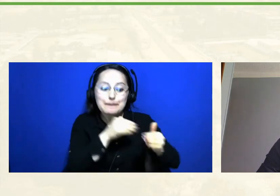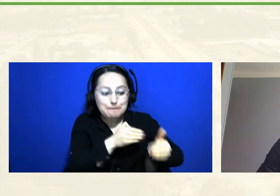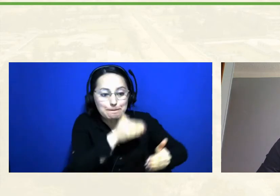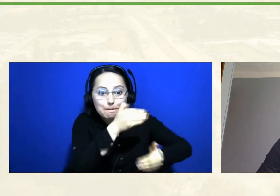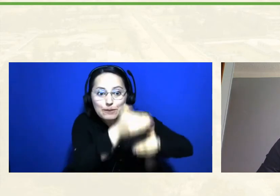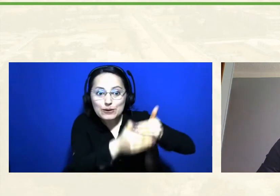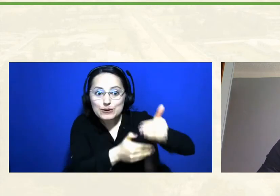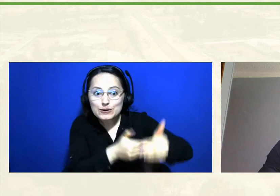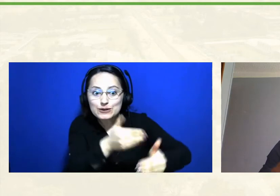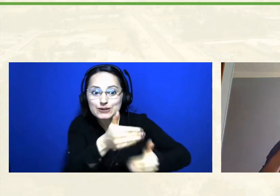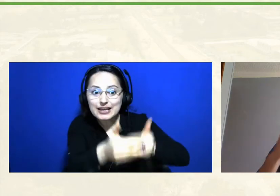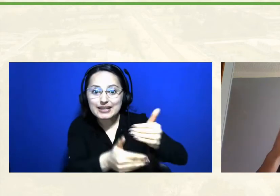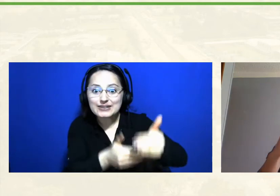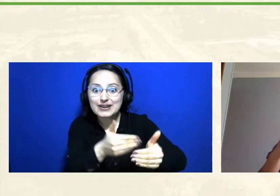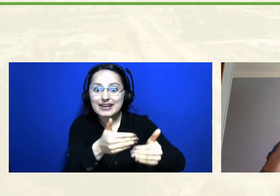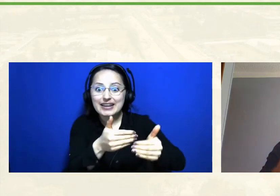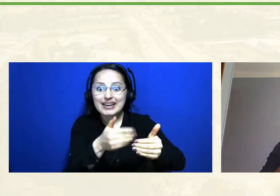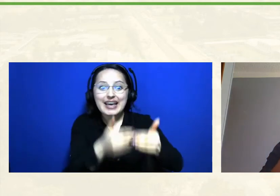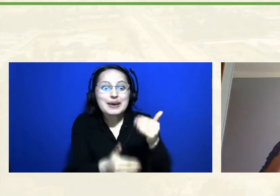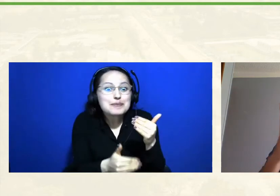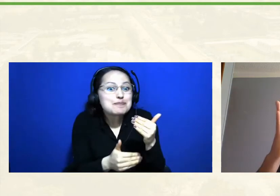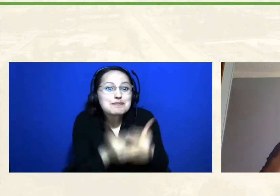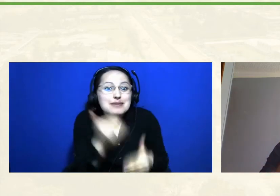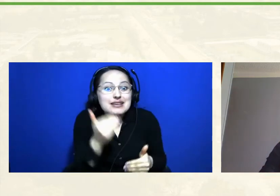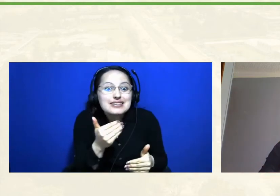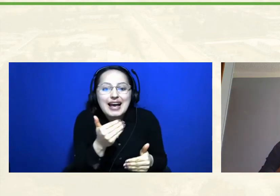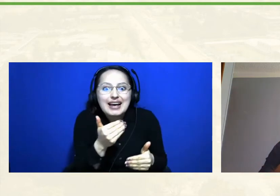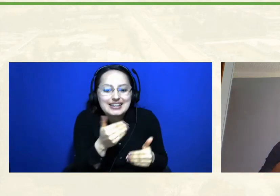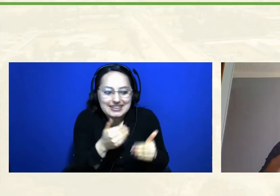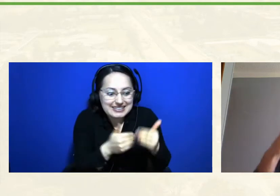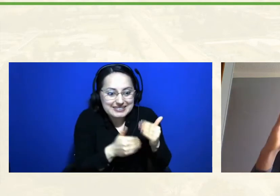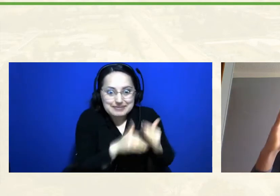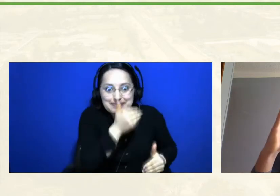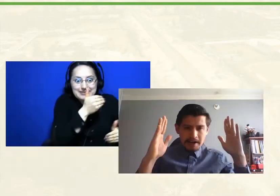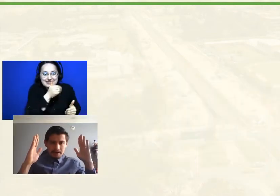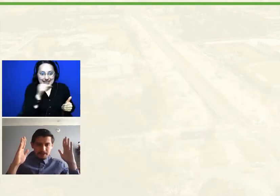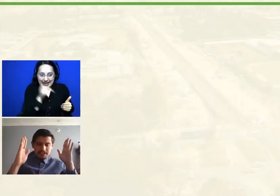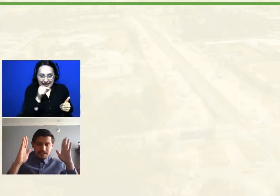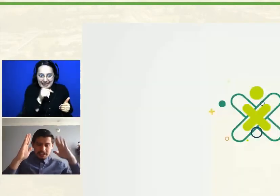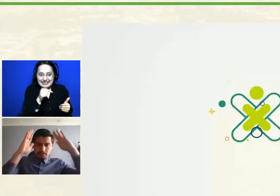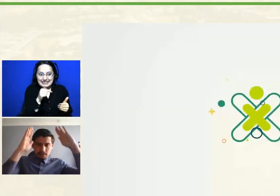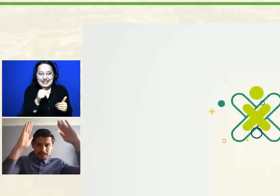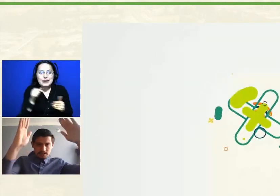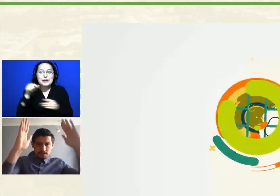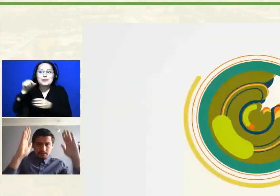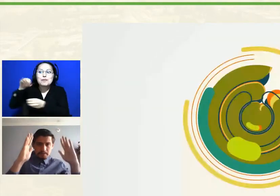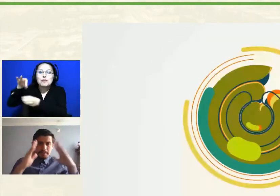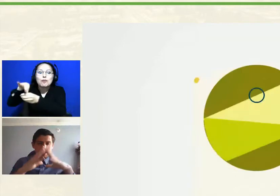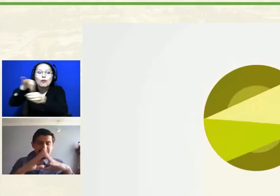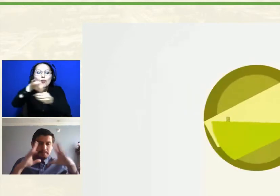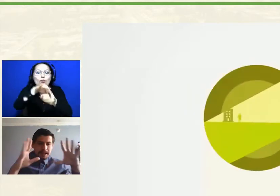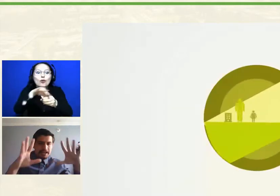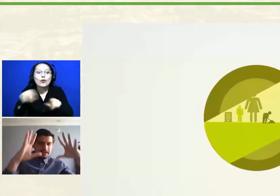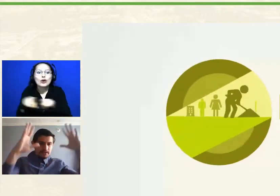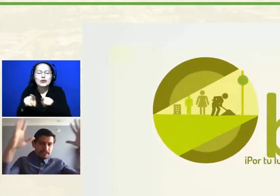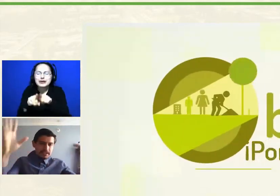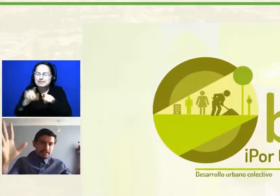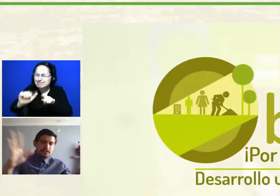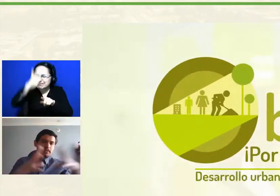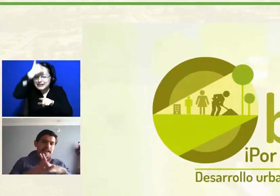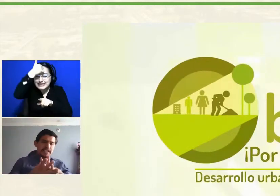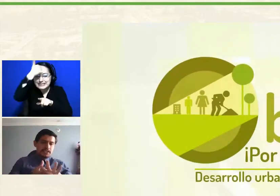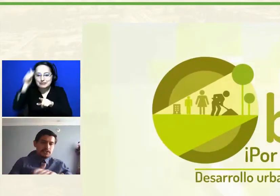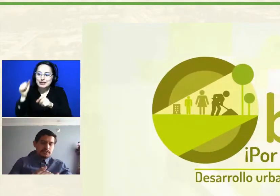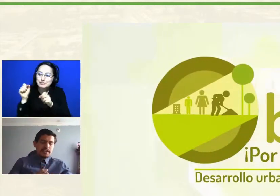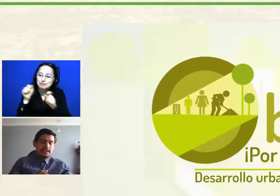dar prácticamente desde el momento cero, o sea, pareciera que la votación es el momento principal en donde se va a